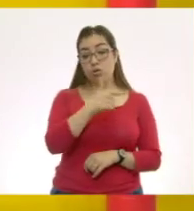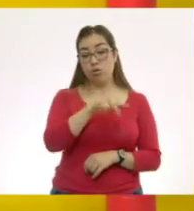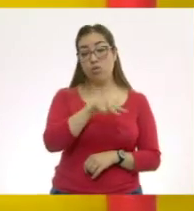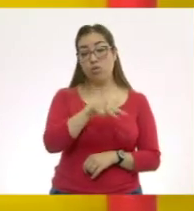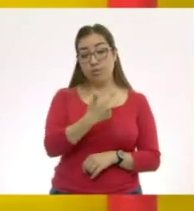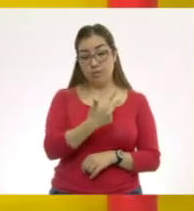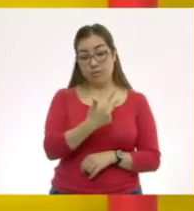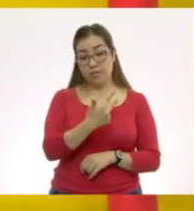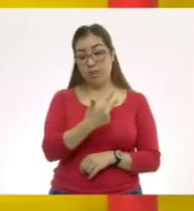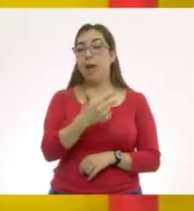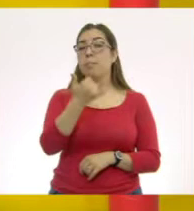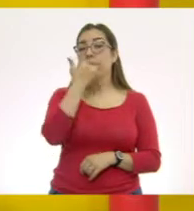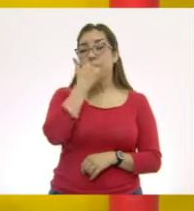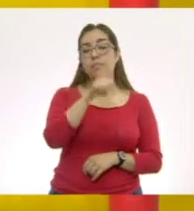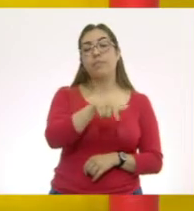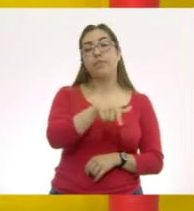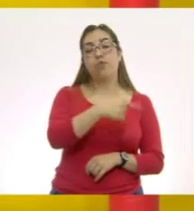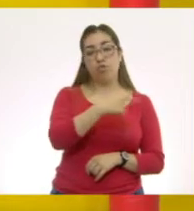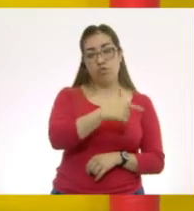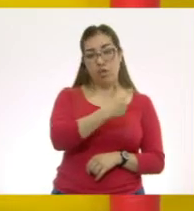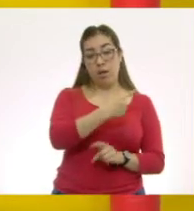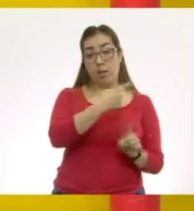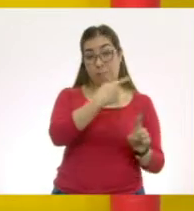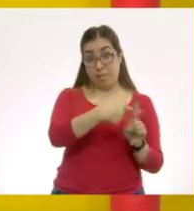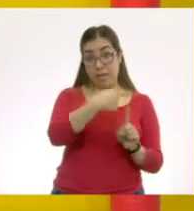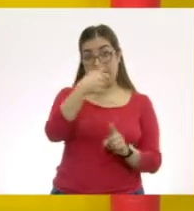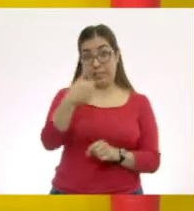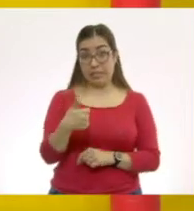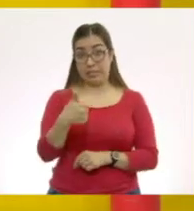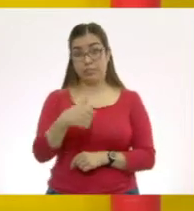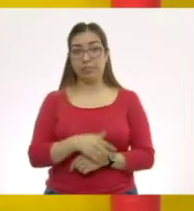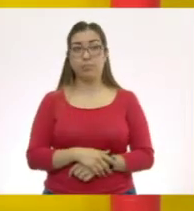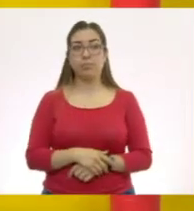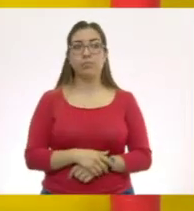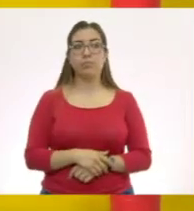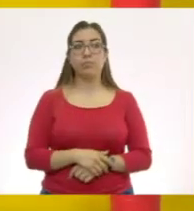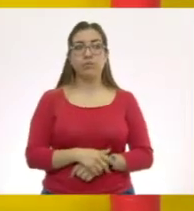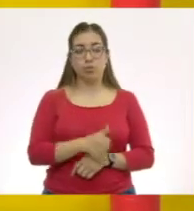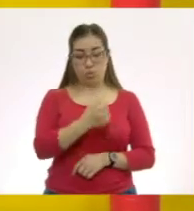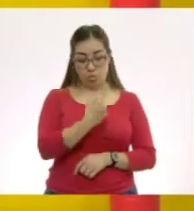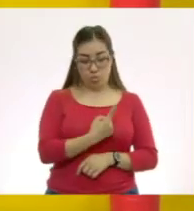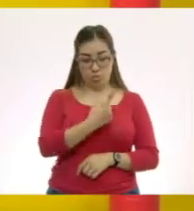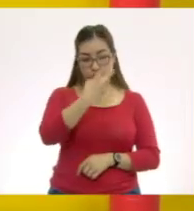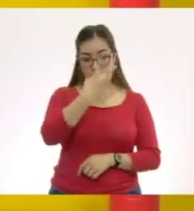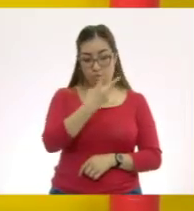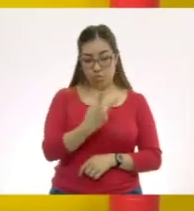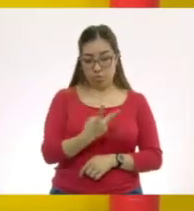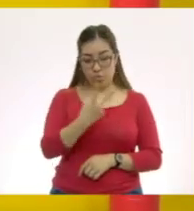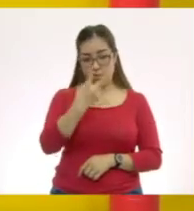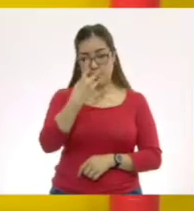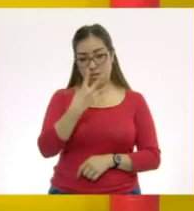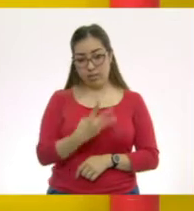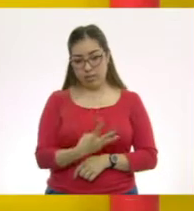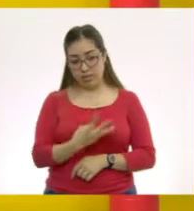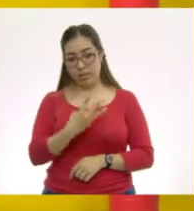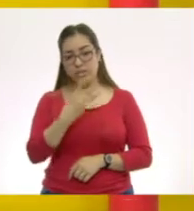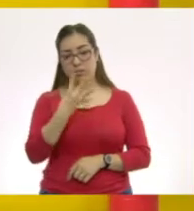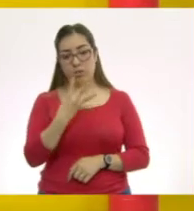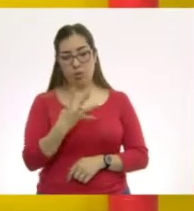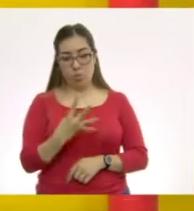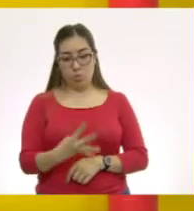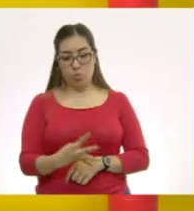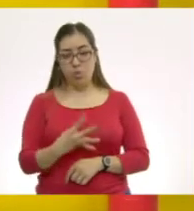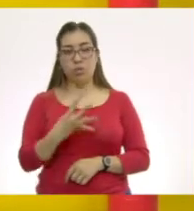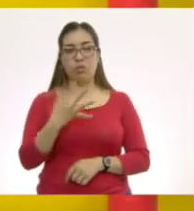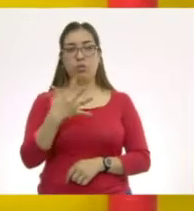12, niñas y niños, más 6. Ajá. Voy a sumar 1, 2,